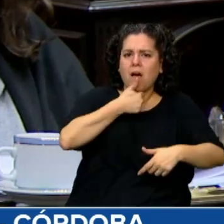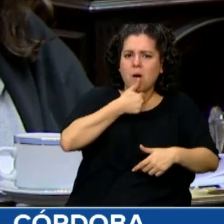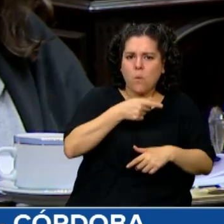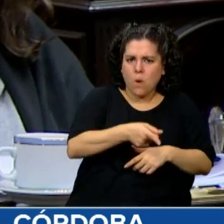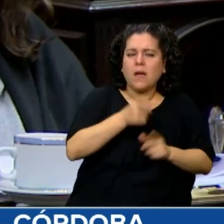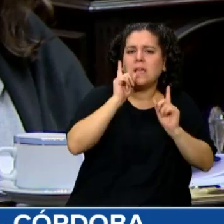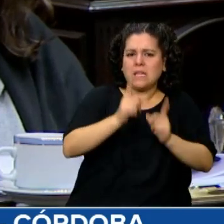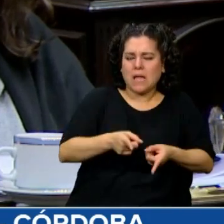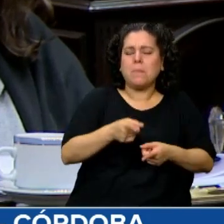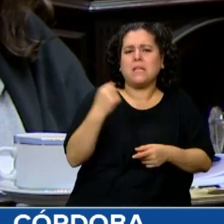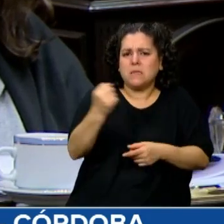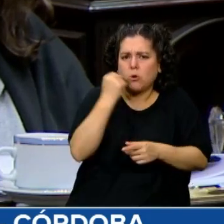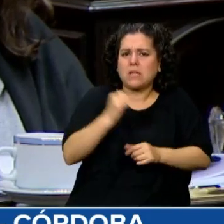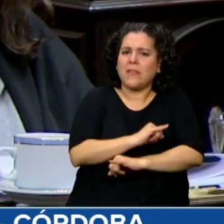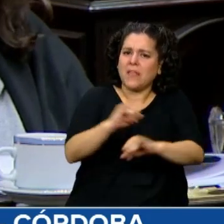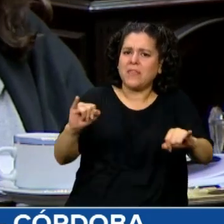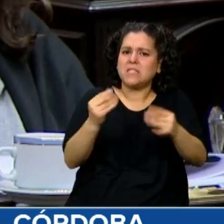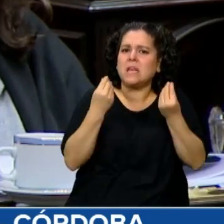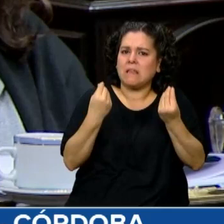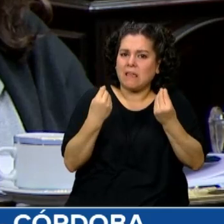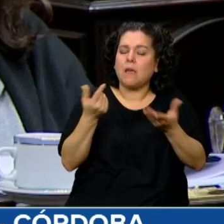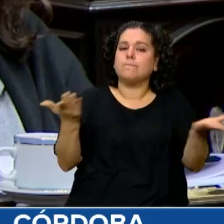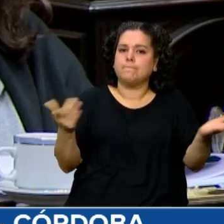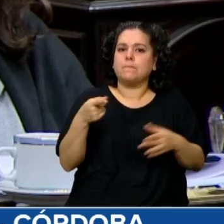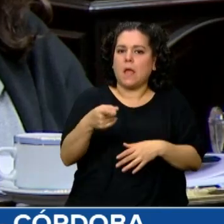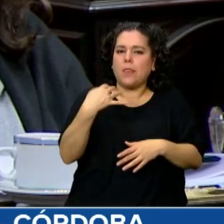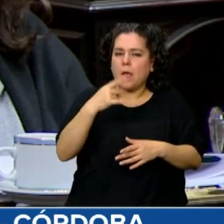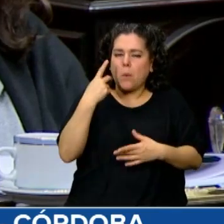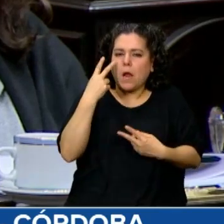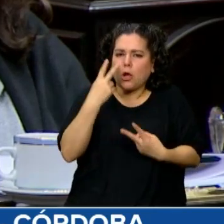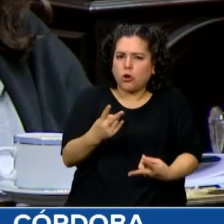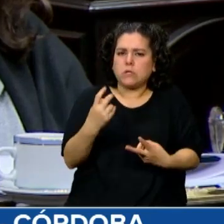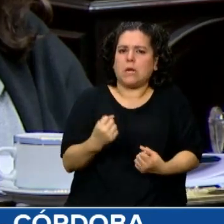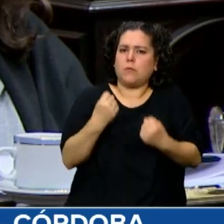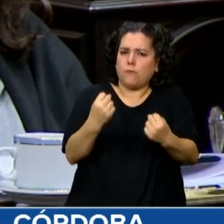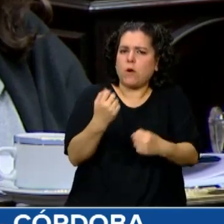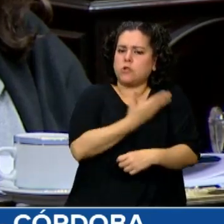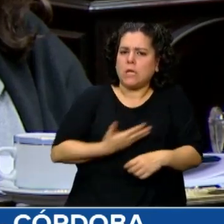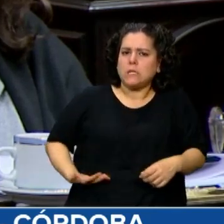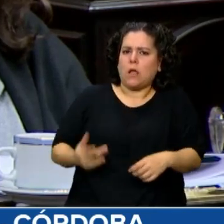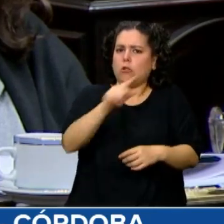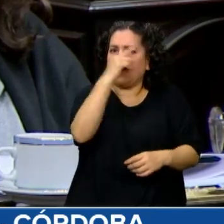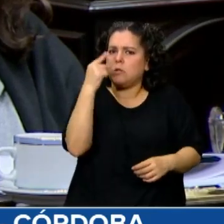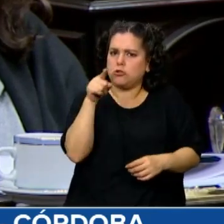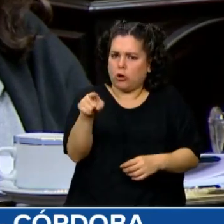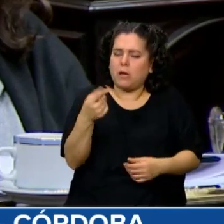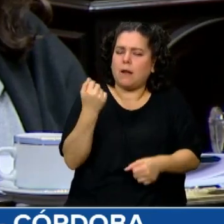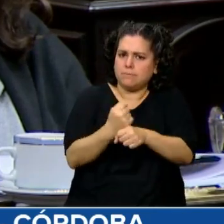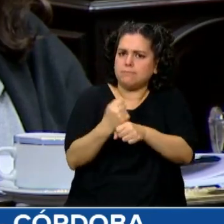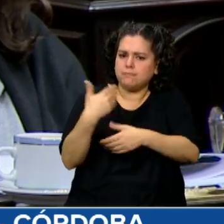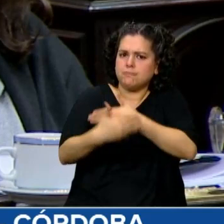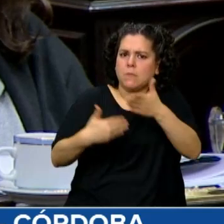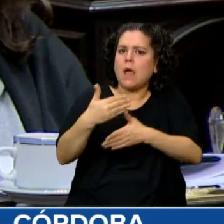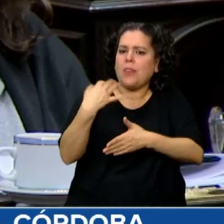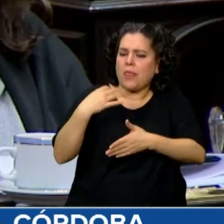muy importante decir, a los efectos de valorar el esfuerzo que el Estado Nacional en este caso tiene que